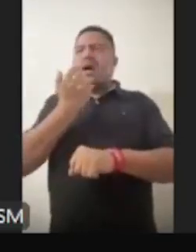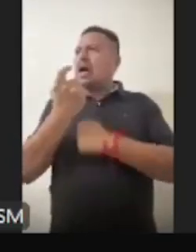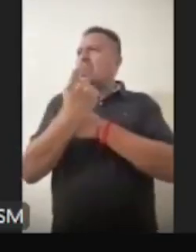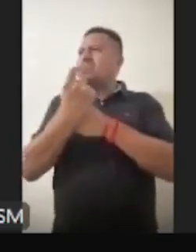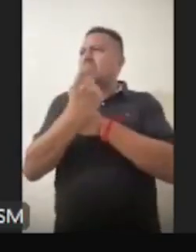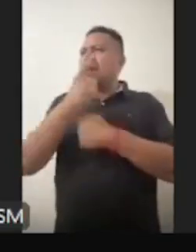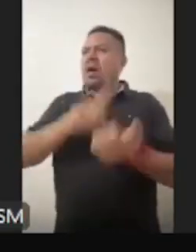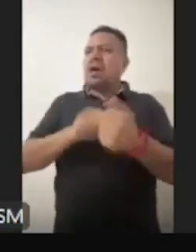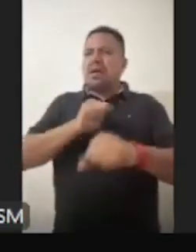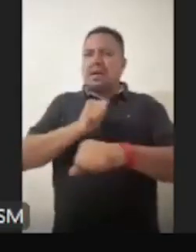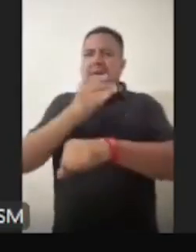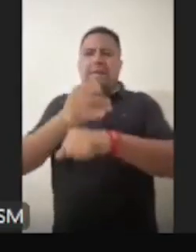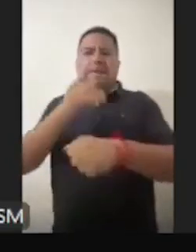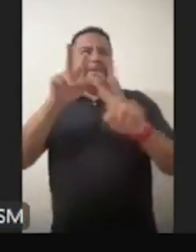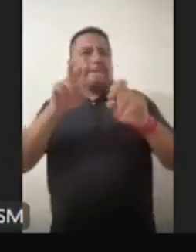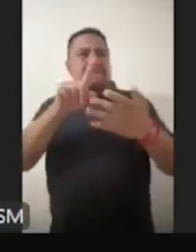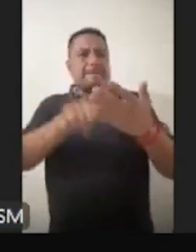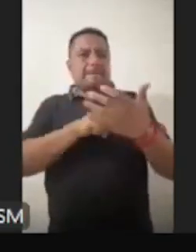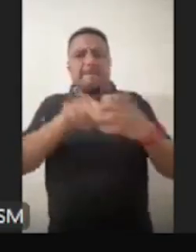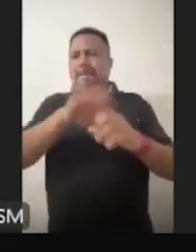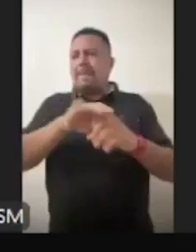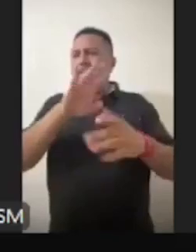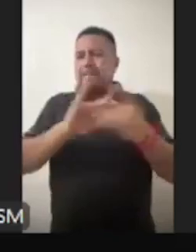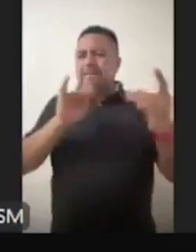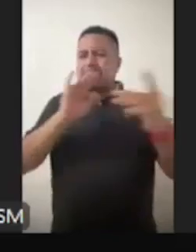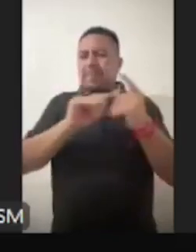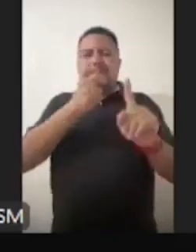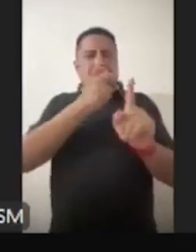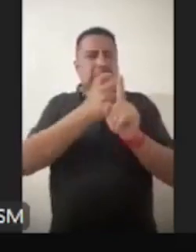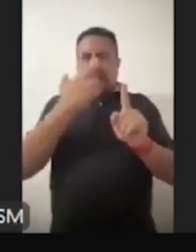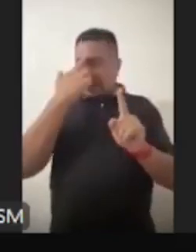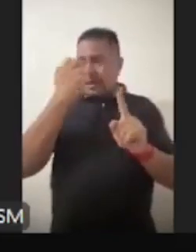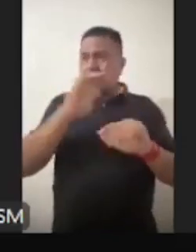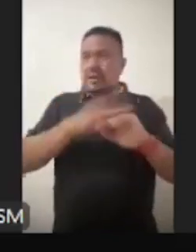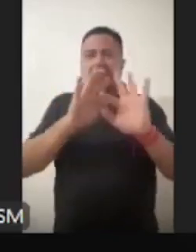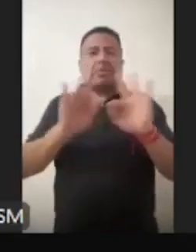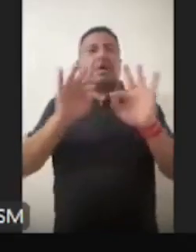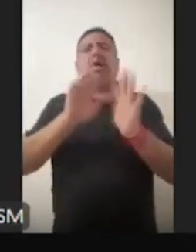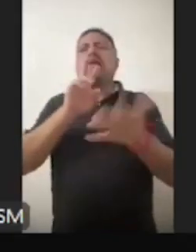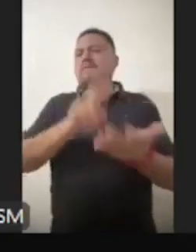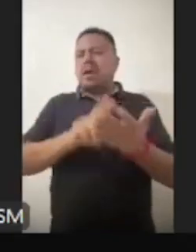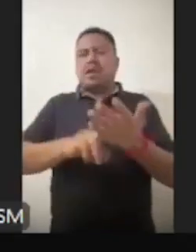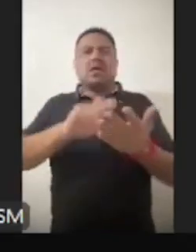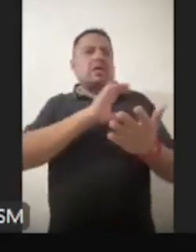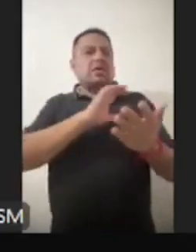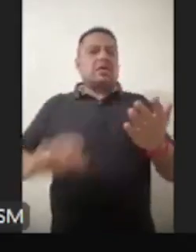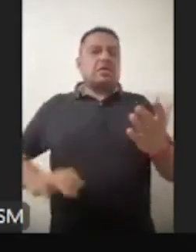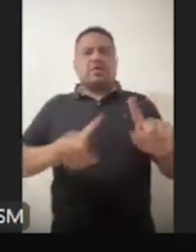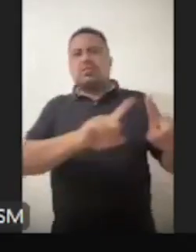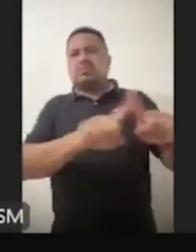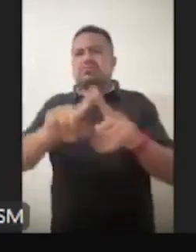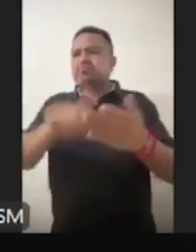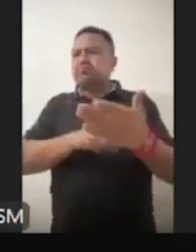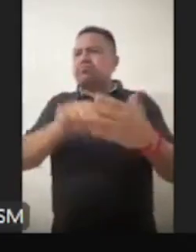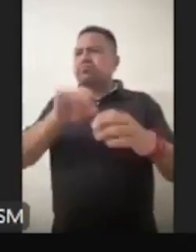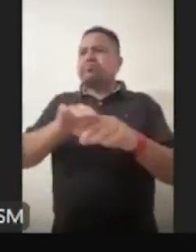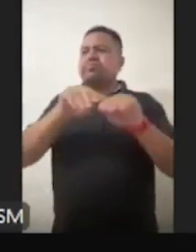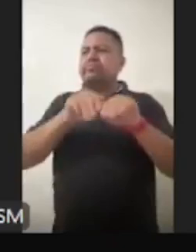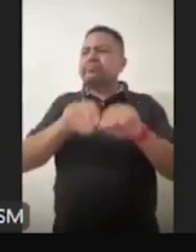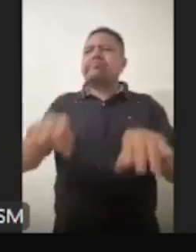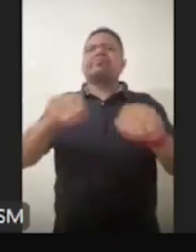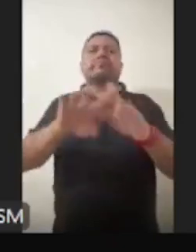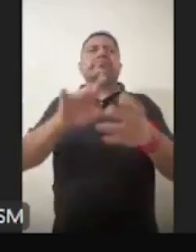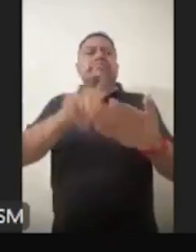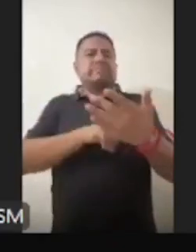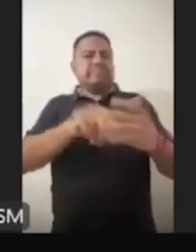materia electoral, la cual precisa como razón esencial que es válido que las candidaturas de diferentes elecciones difundan propaganda electoral en